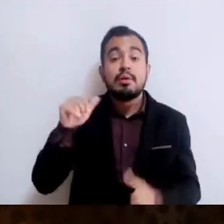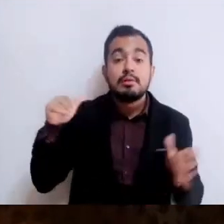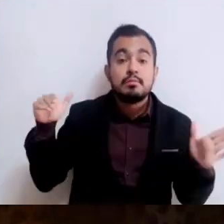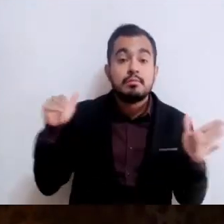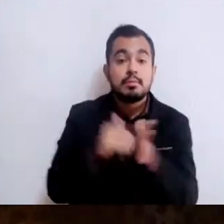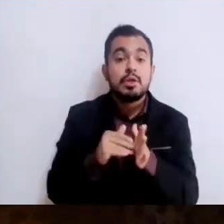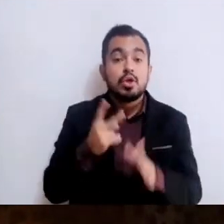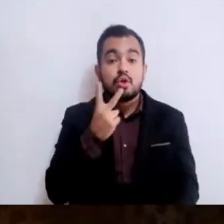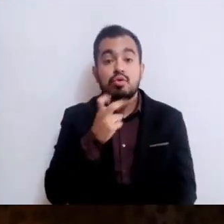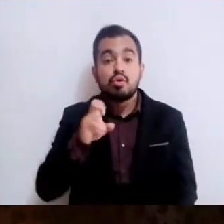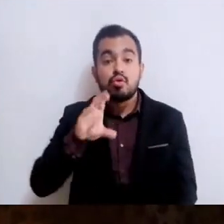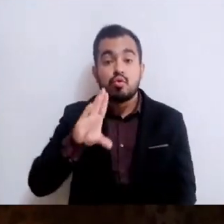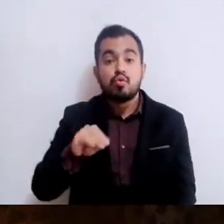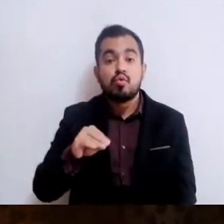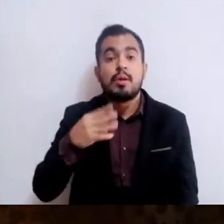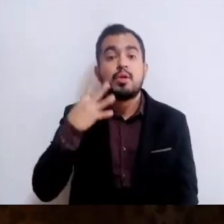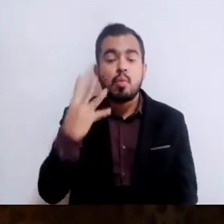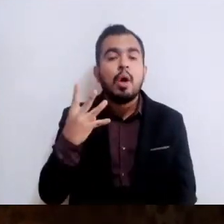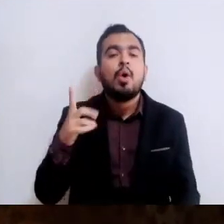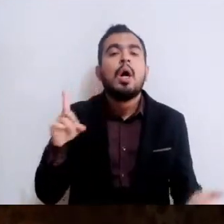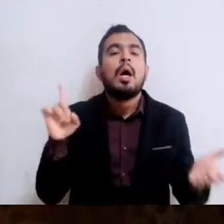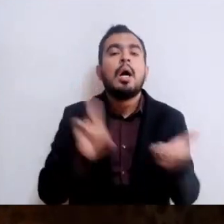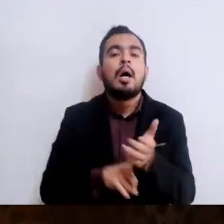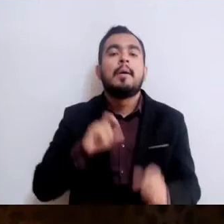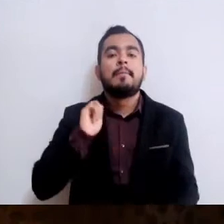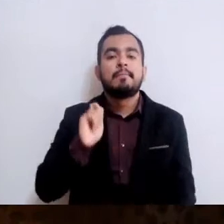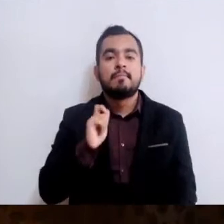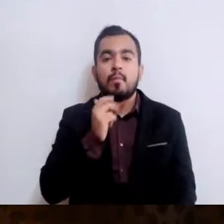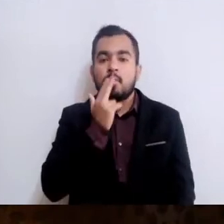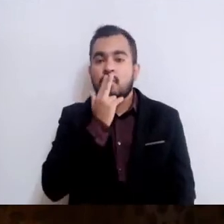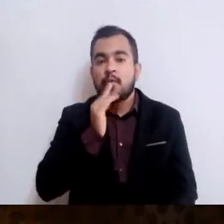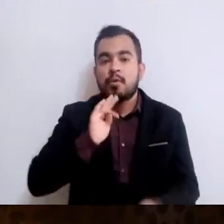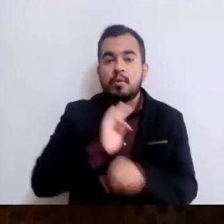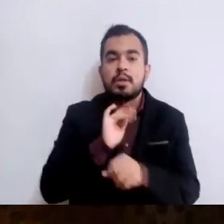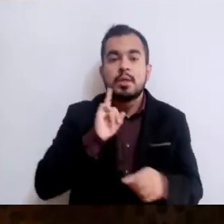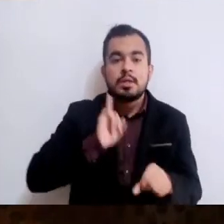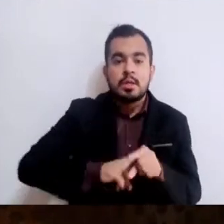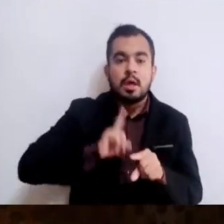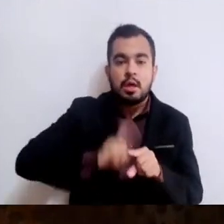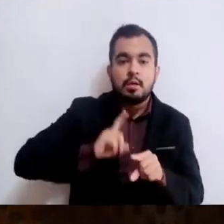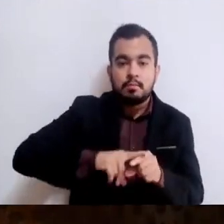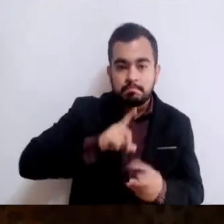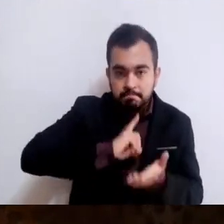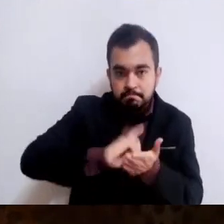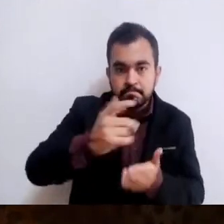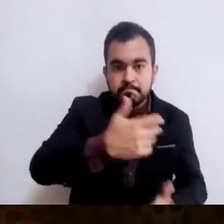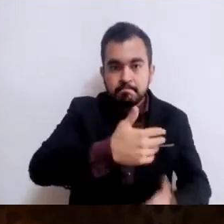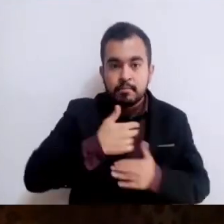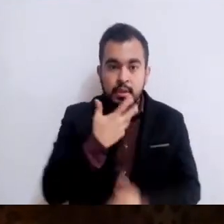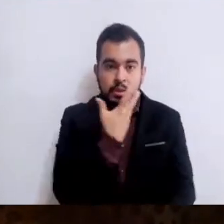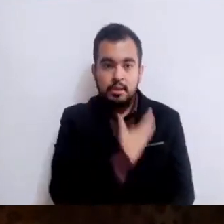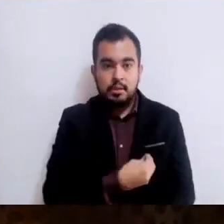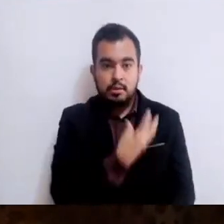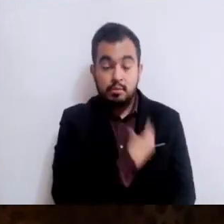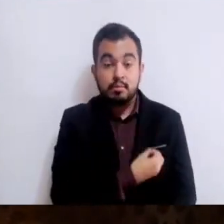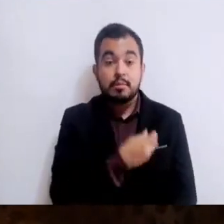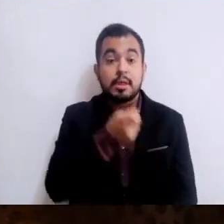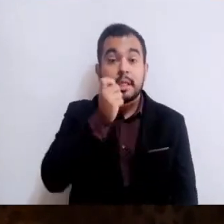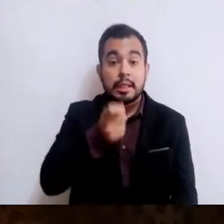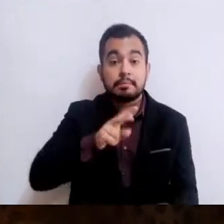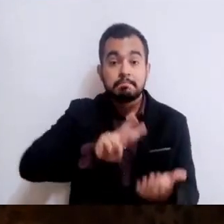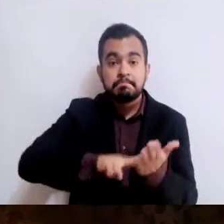16,294 juicios de garantía de guardia y custodia del menor. Esto se refiere a que el 72% de